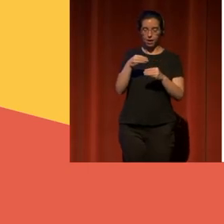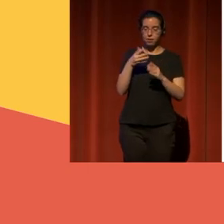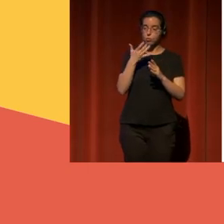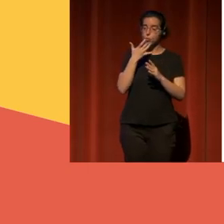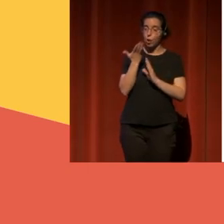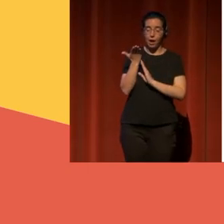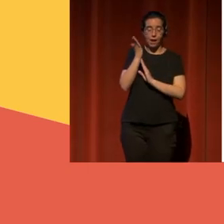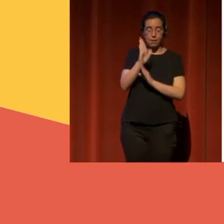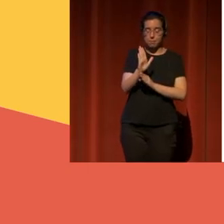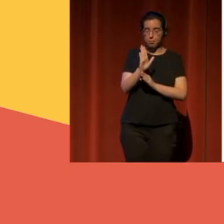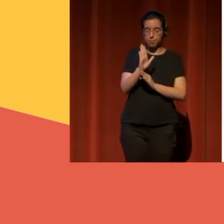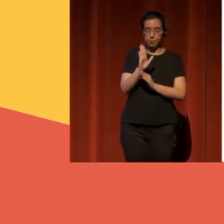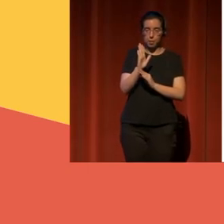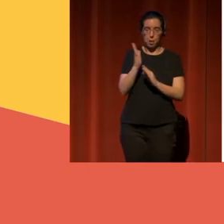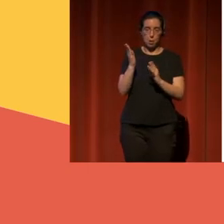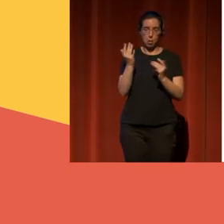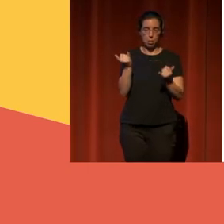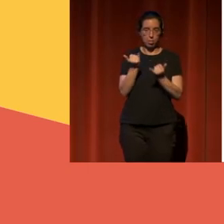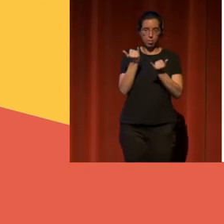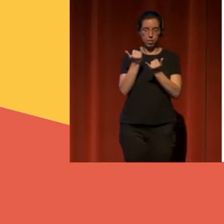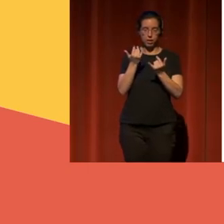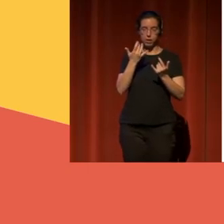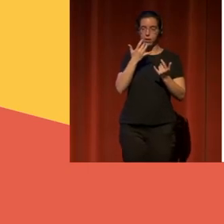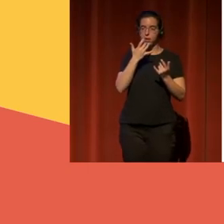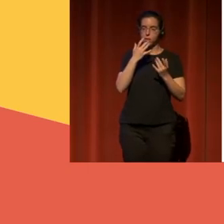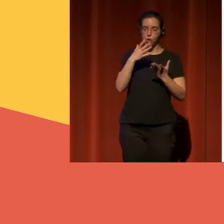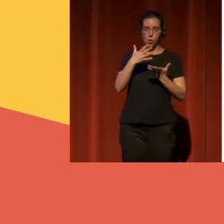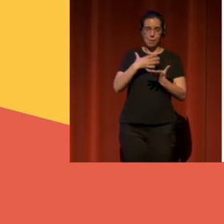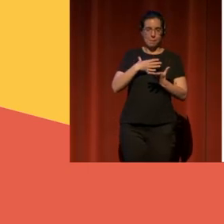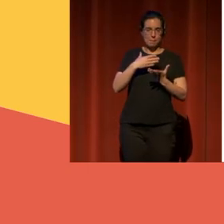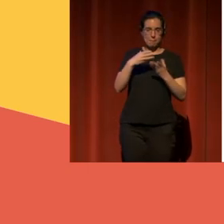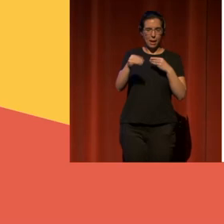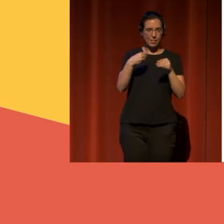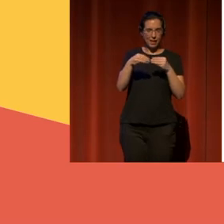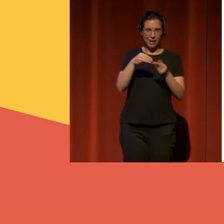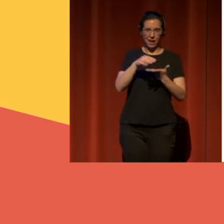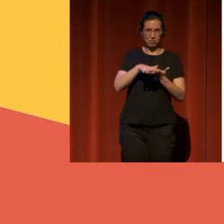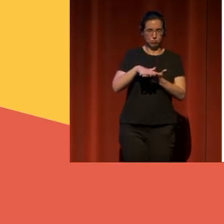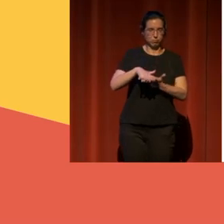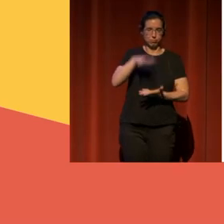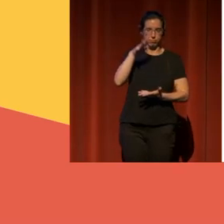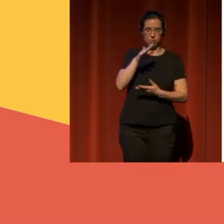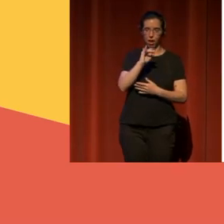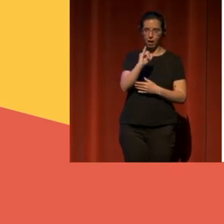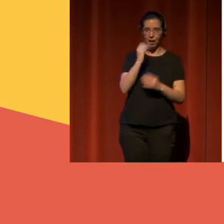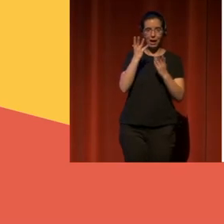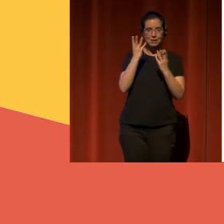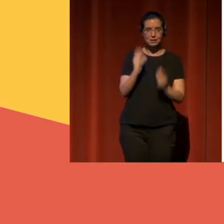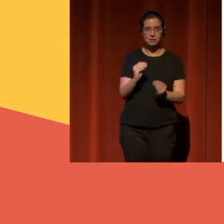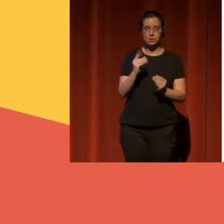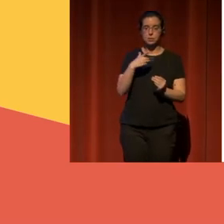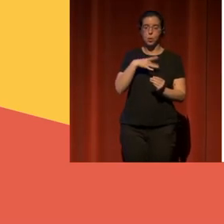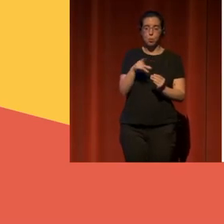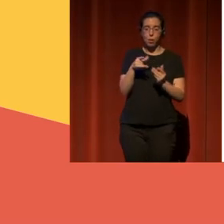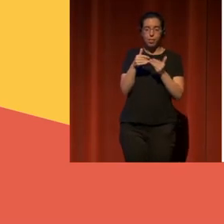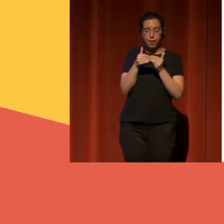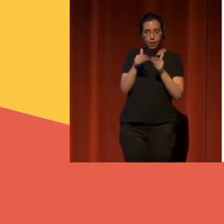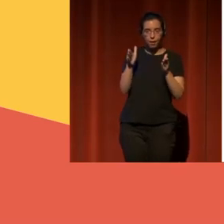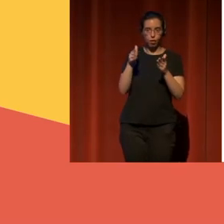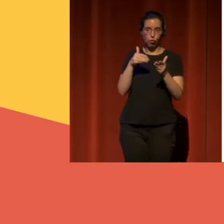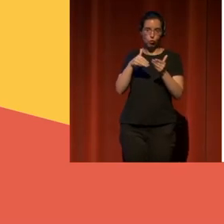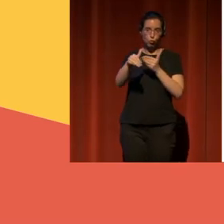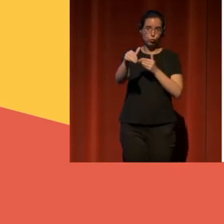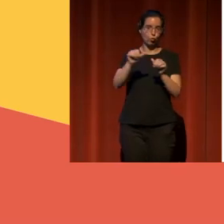ejemplo pequeño en cuanto a cantidad de material que hay, pero que quizá pueda ejemplificar la apertura hacia otras formas de